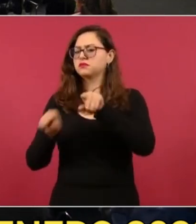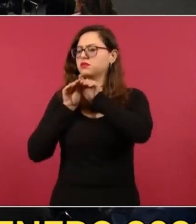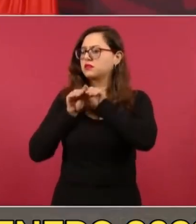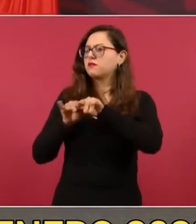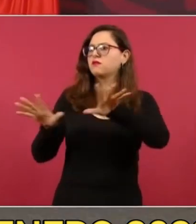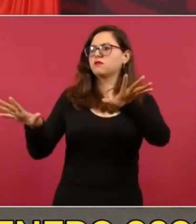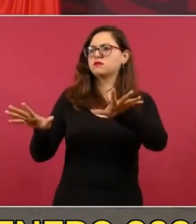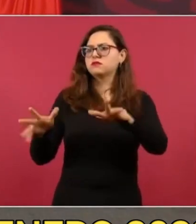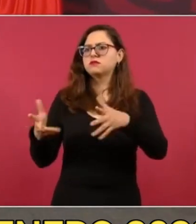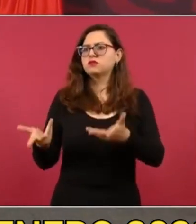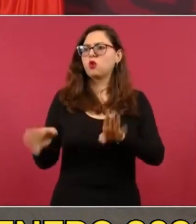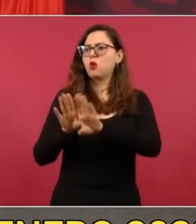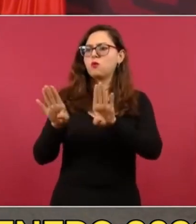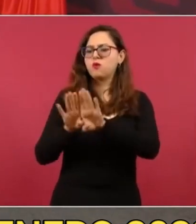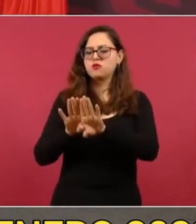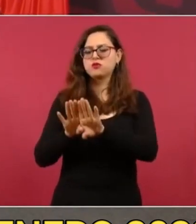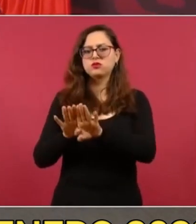en los estados.